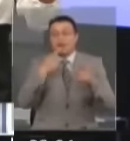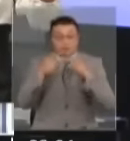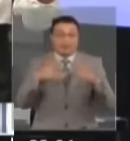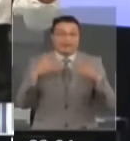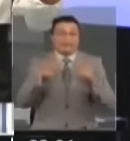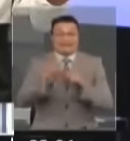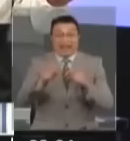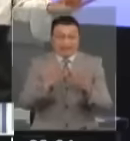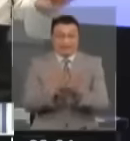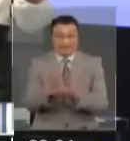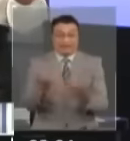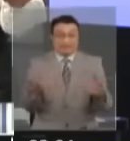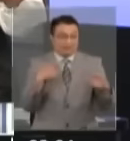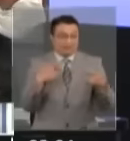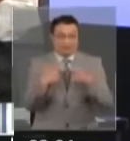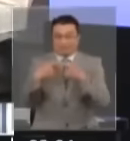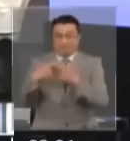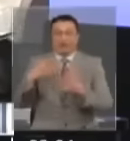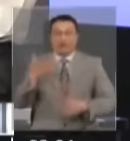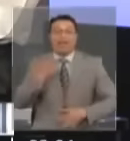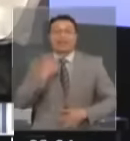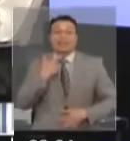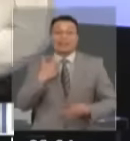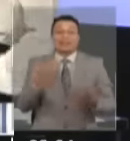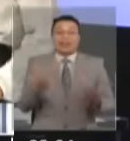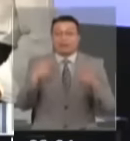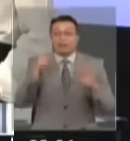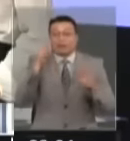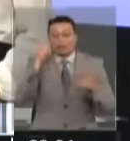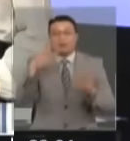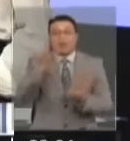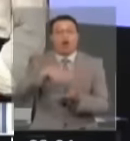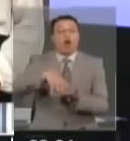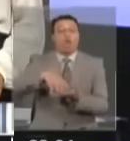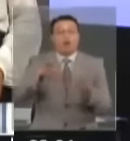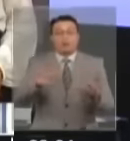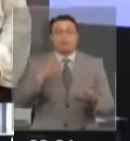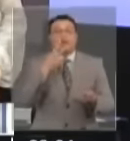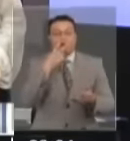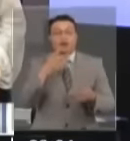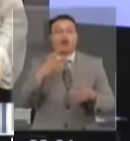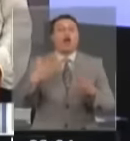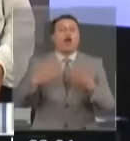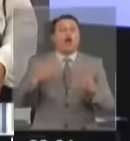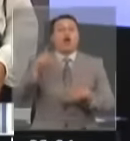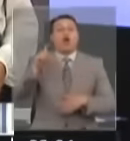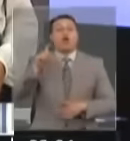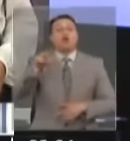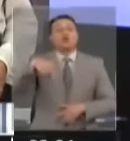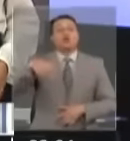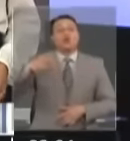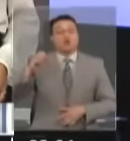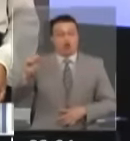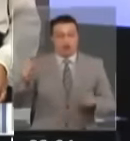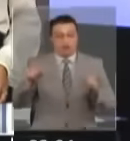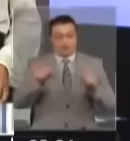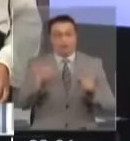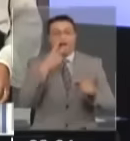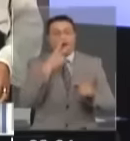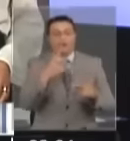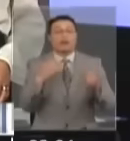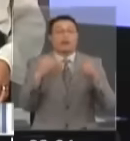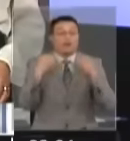por 7 años. Pero sería interesante conocer más de la comuna, ¿no? Vamos a conocer más de la comuna de Ñuñoa. Vamos a ver una nota acerca de